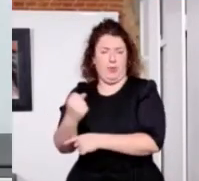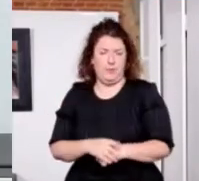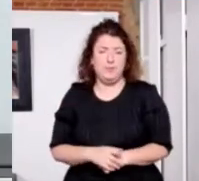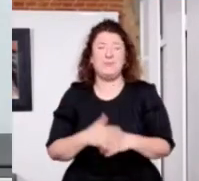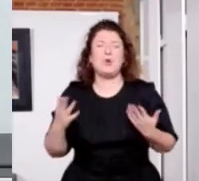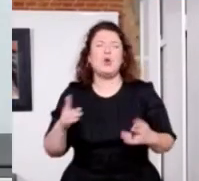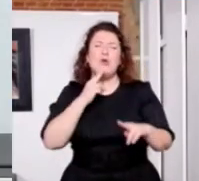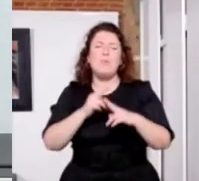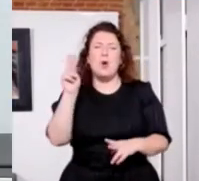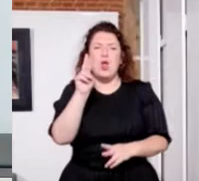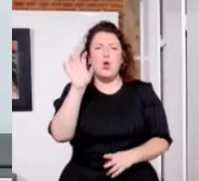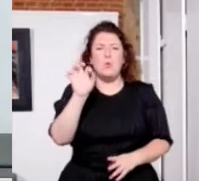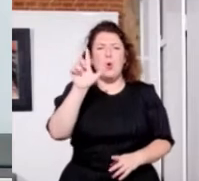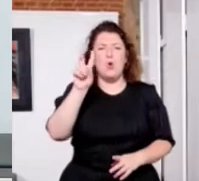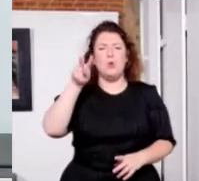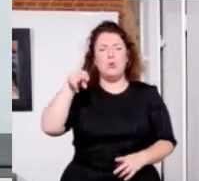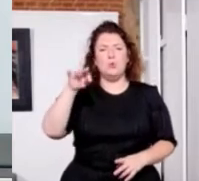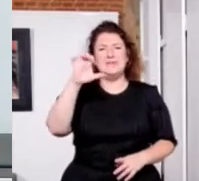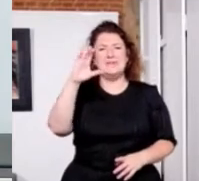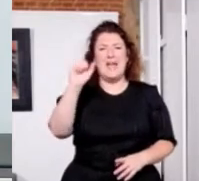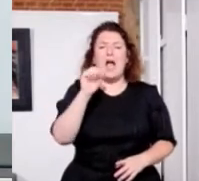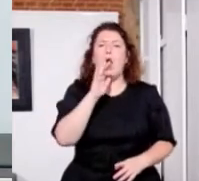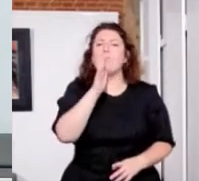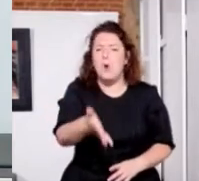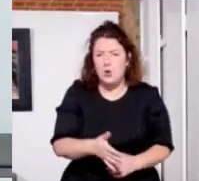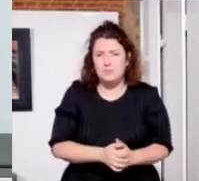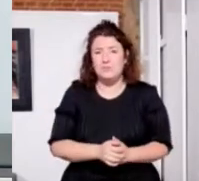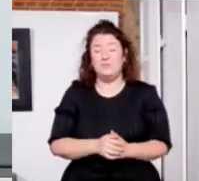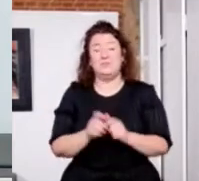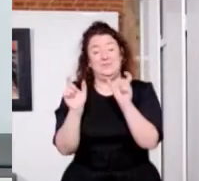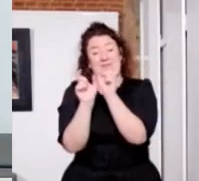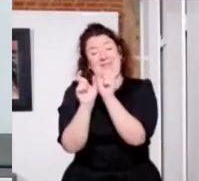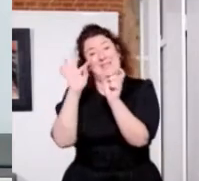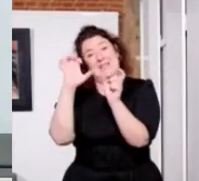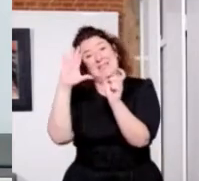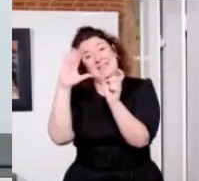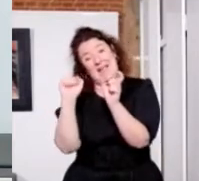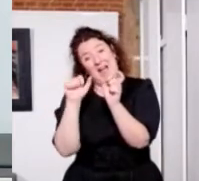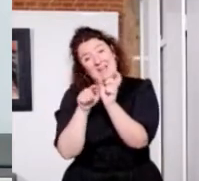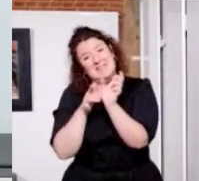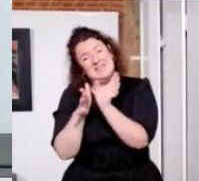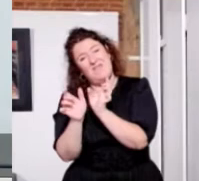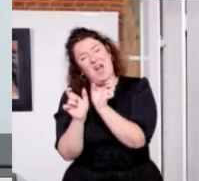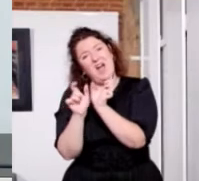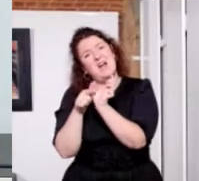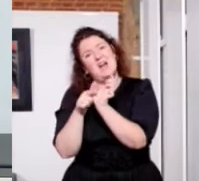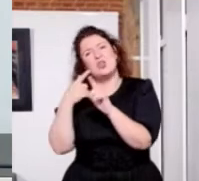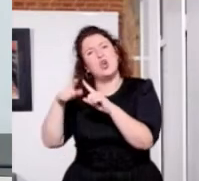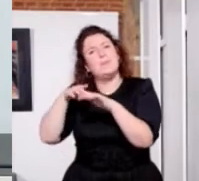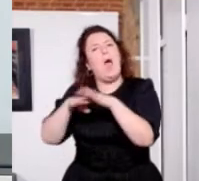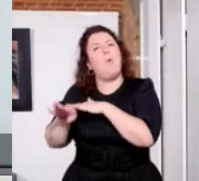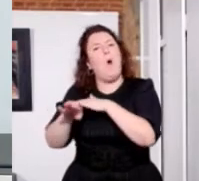Volunteca en un doble sentido. El sufijo teca revela un sitio en el que se guardan